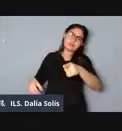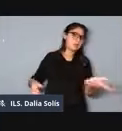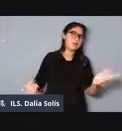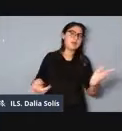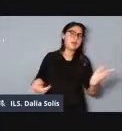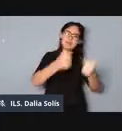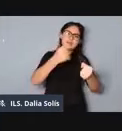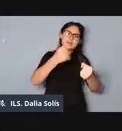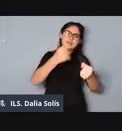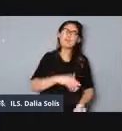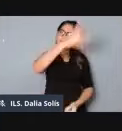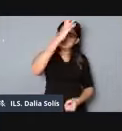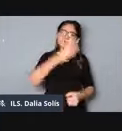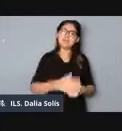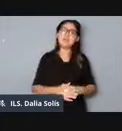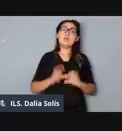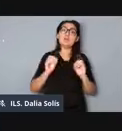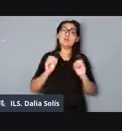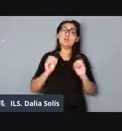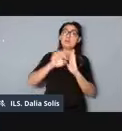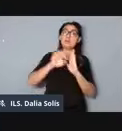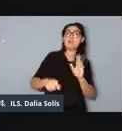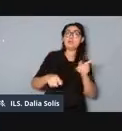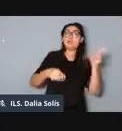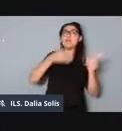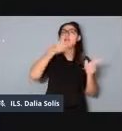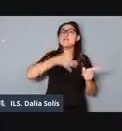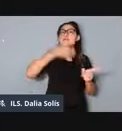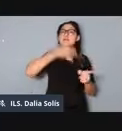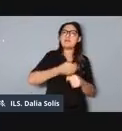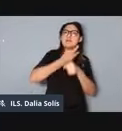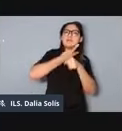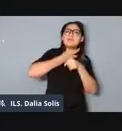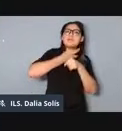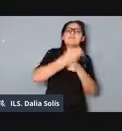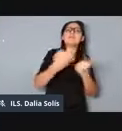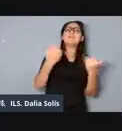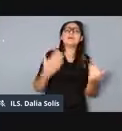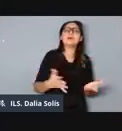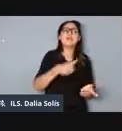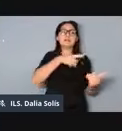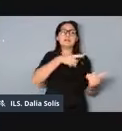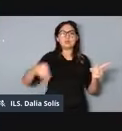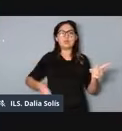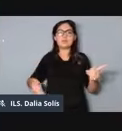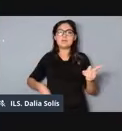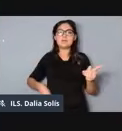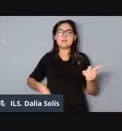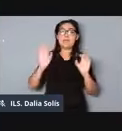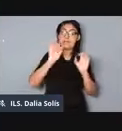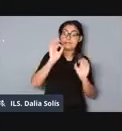del de la fiesta que nos invitó. Es otra perspectiva. Y habrá otra perspectiva,